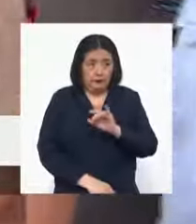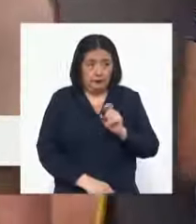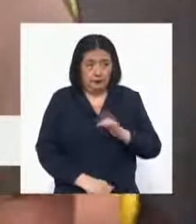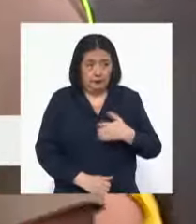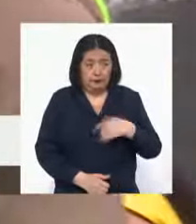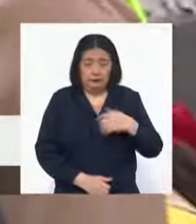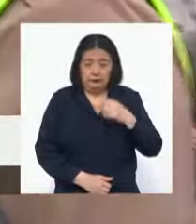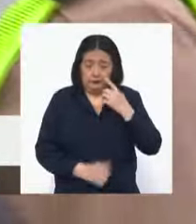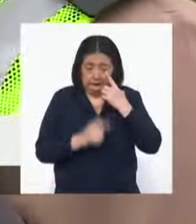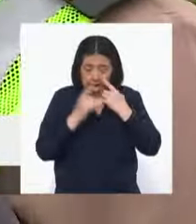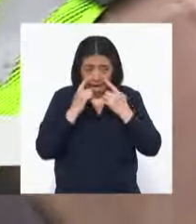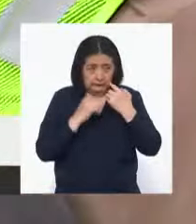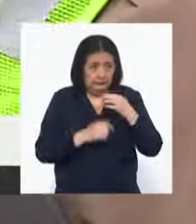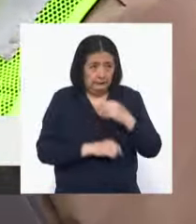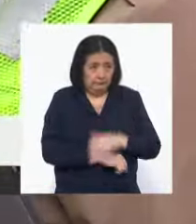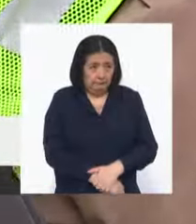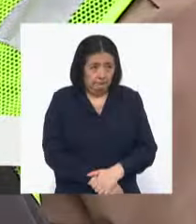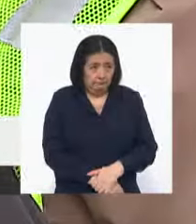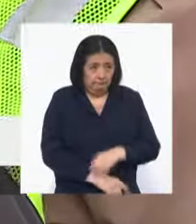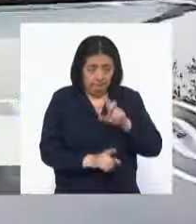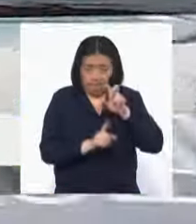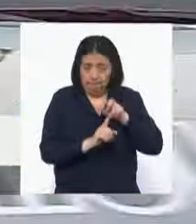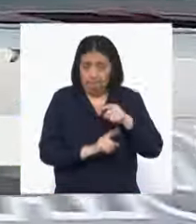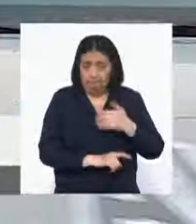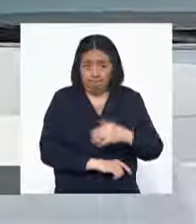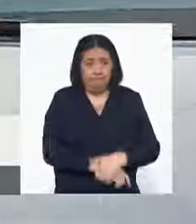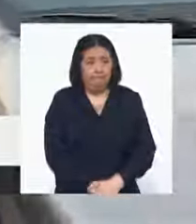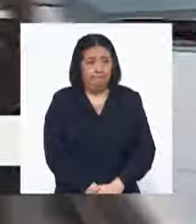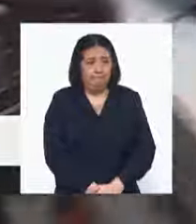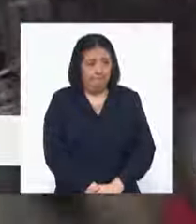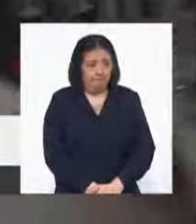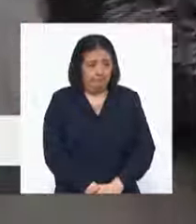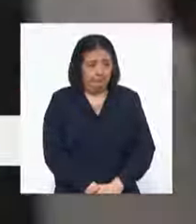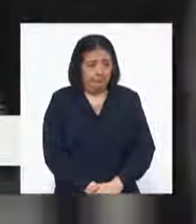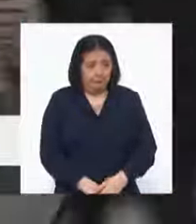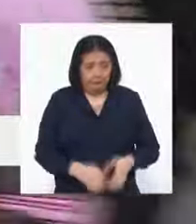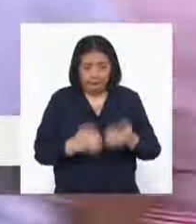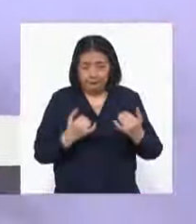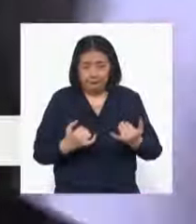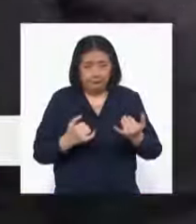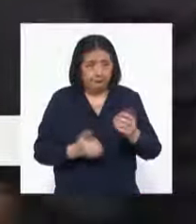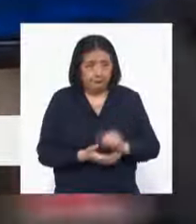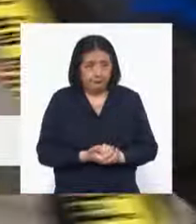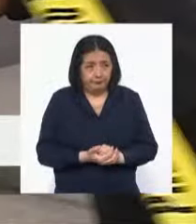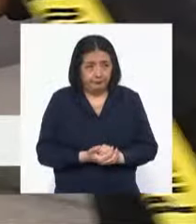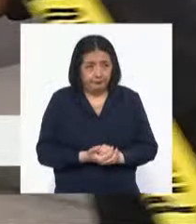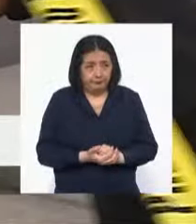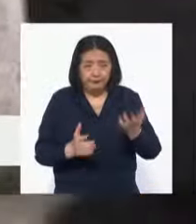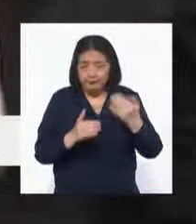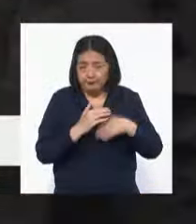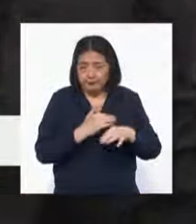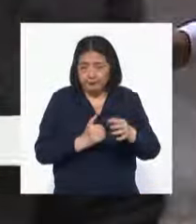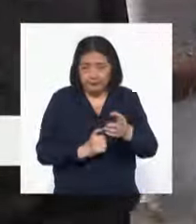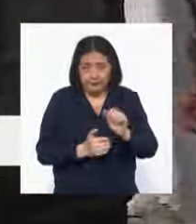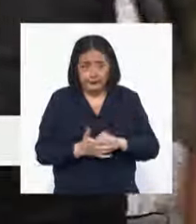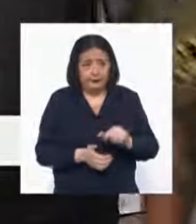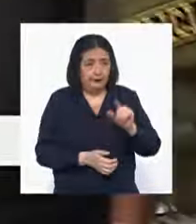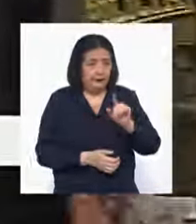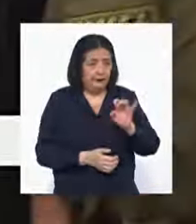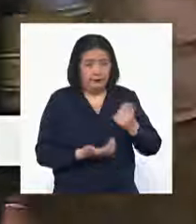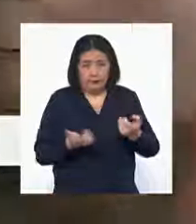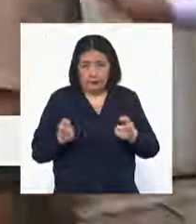pudo contener las lágrimas ante la dramática escena. En estos momentos está haciendo su ingreso Gustavo,